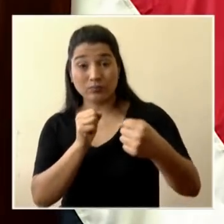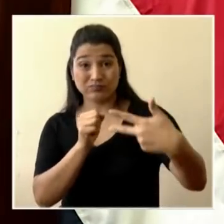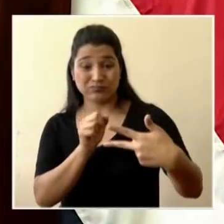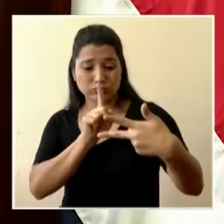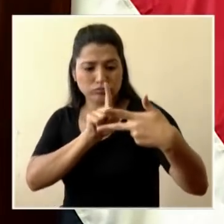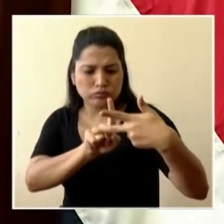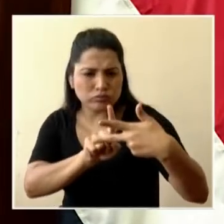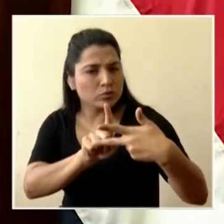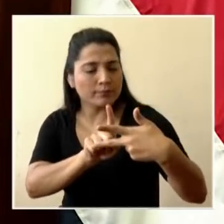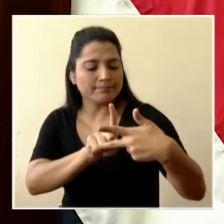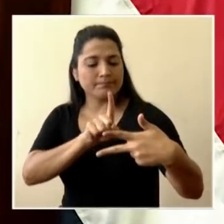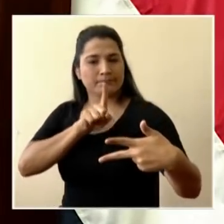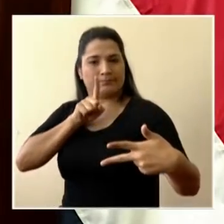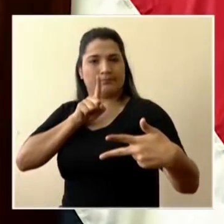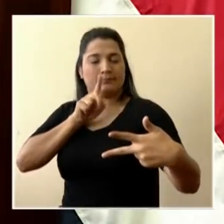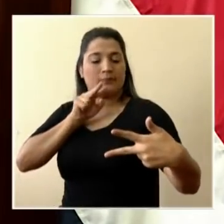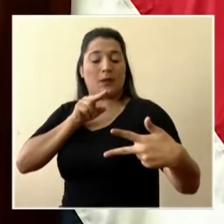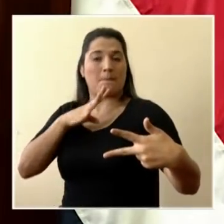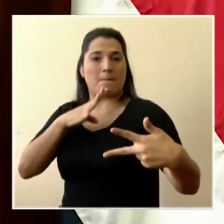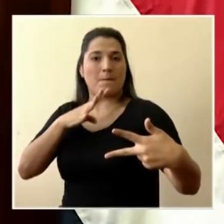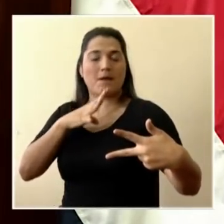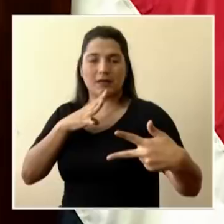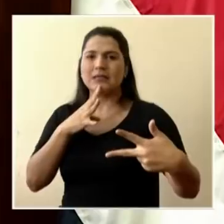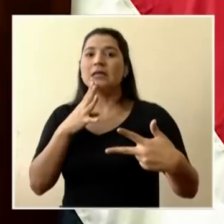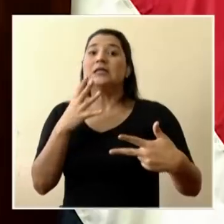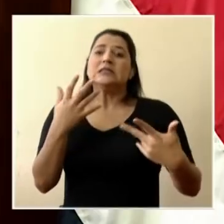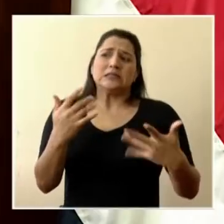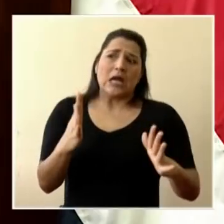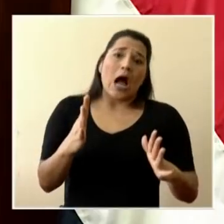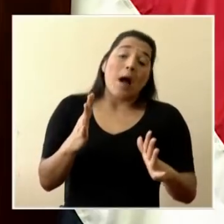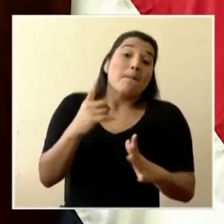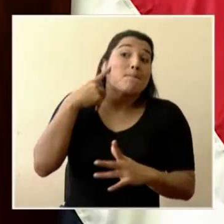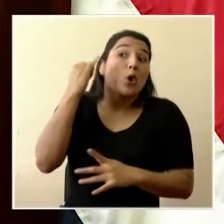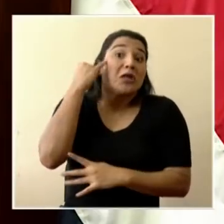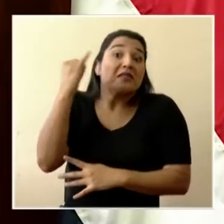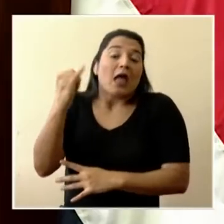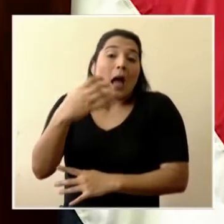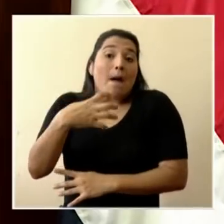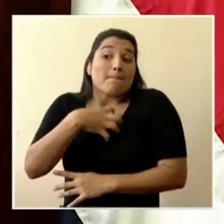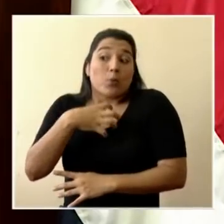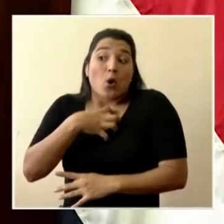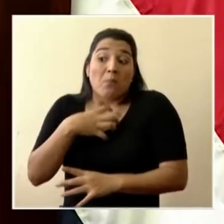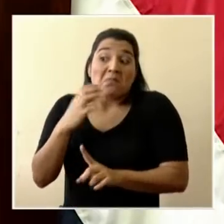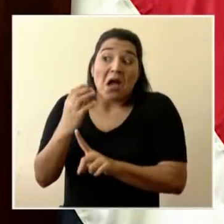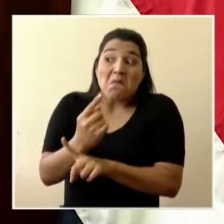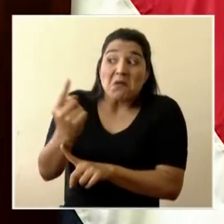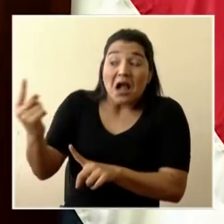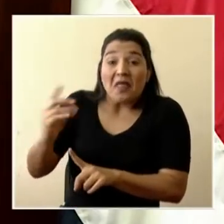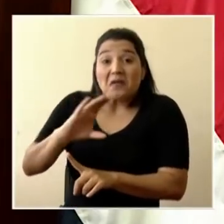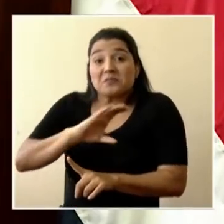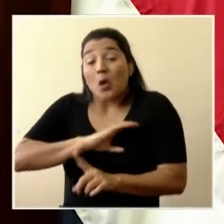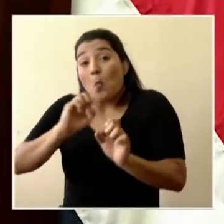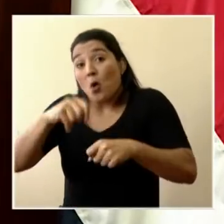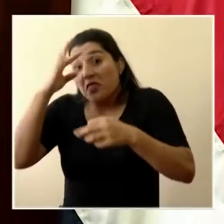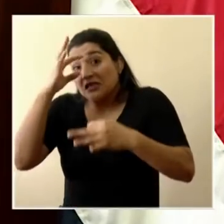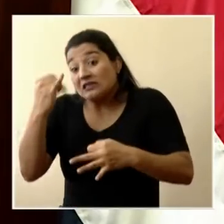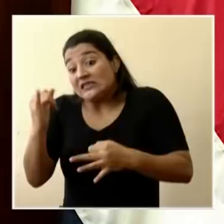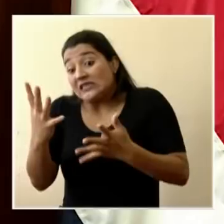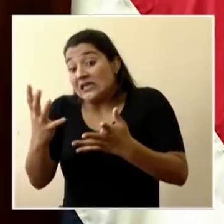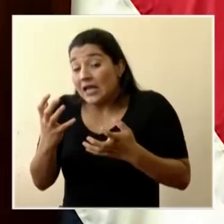algunos oficiales utilizan algún otro tipo de implementos, que ya el señor ministro ha hablado ampliamente del tema de las mascarillas, cuáles son